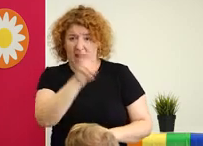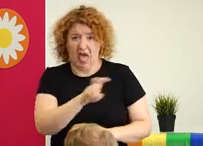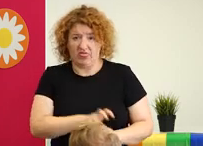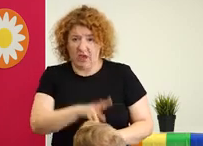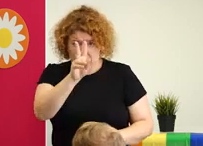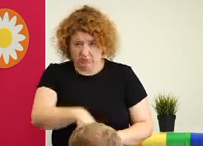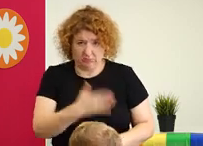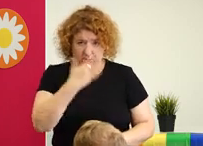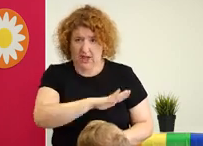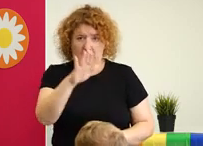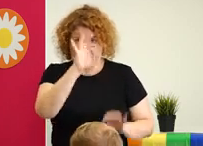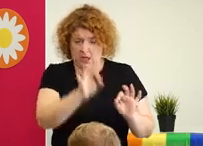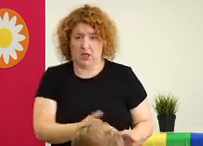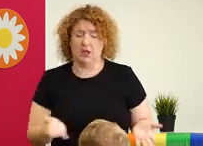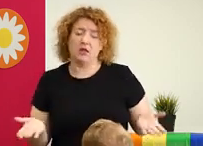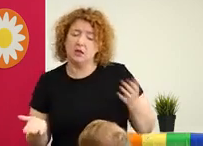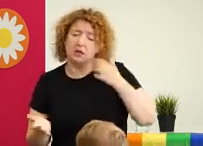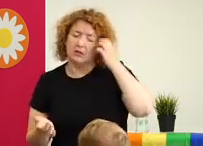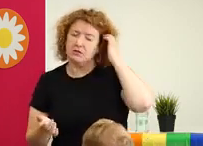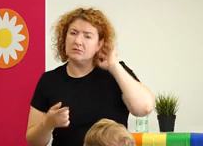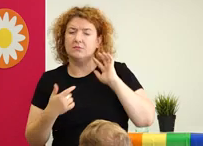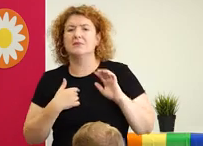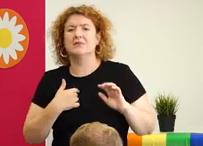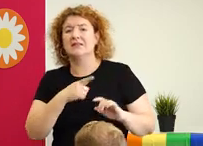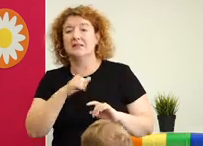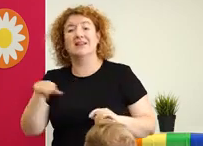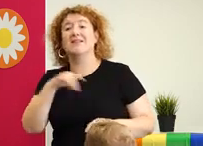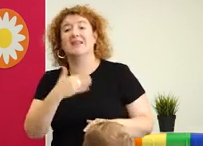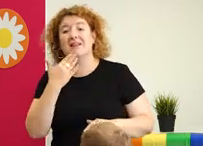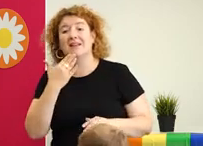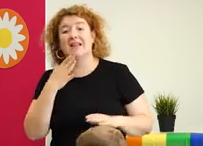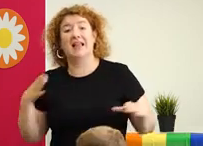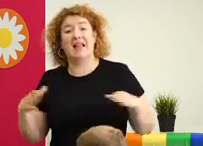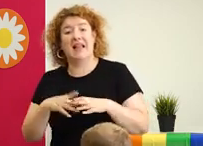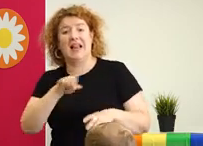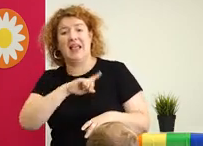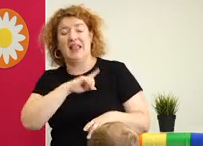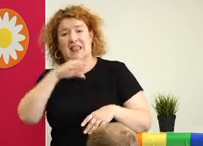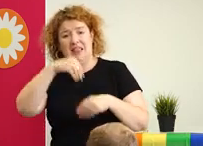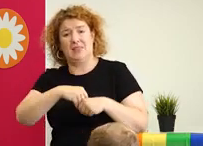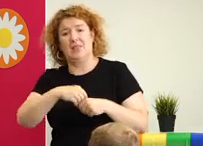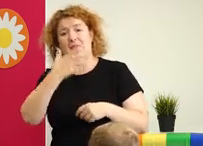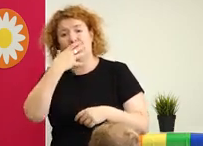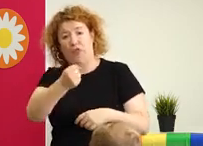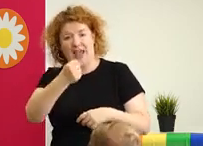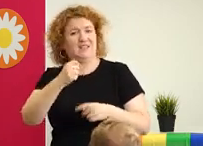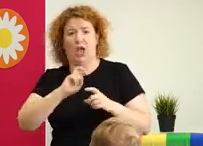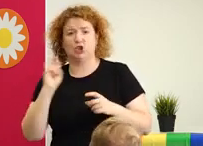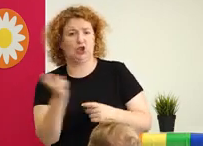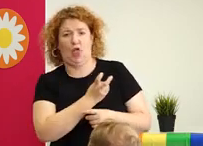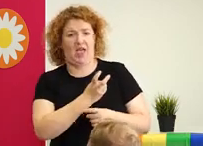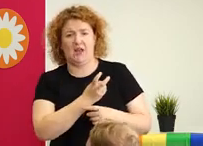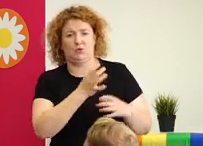este movimiento, y es este movimiento reaccionario que junto a la ultraderecha y junto a los